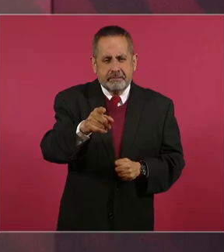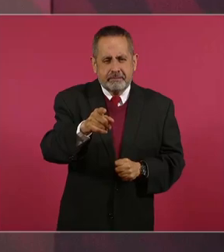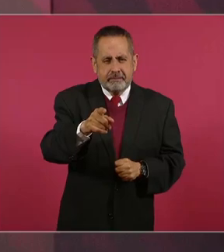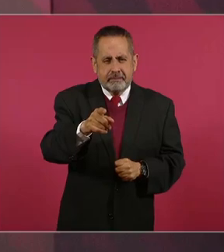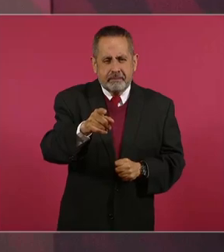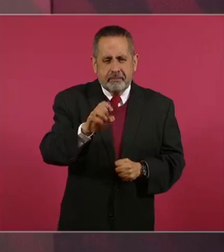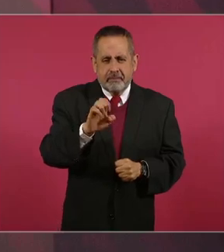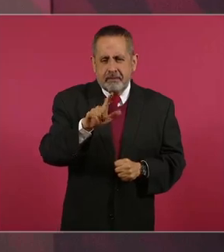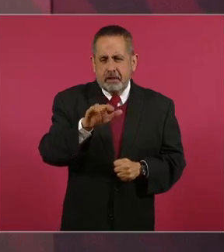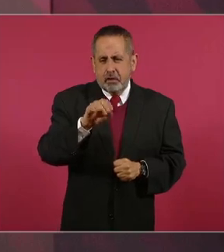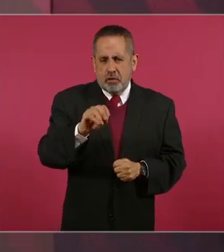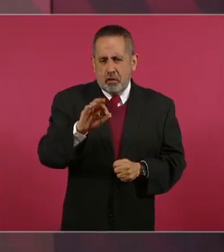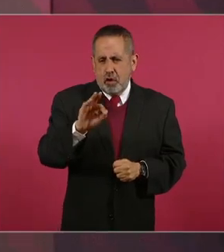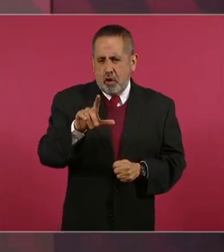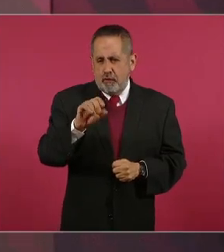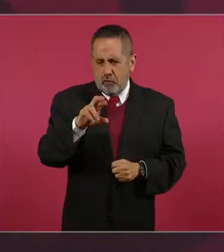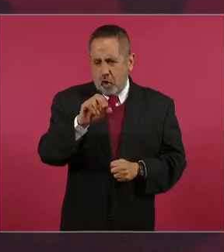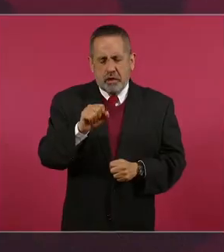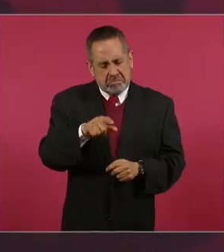Elio Flores.